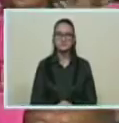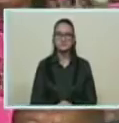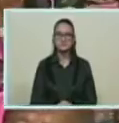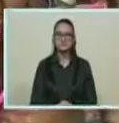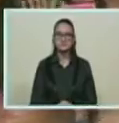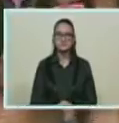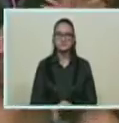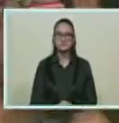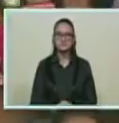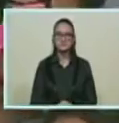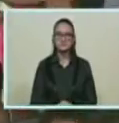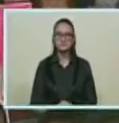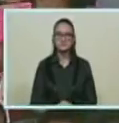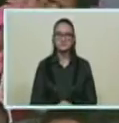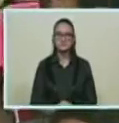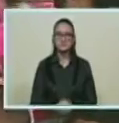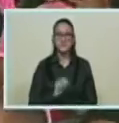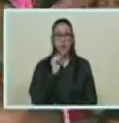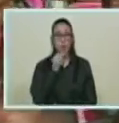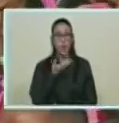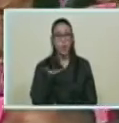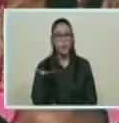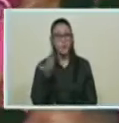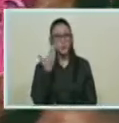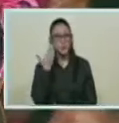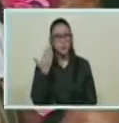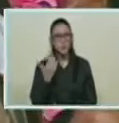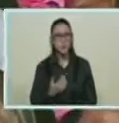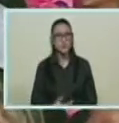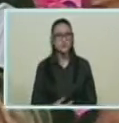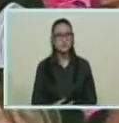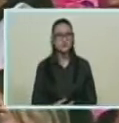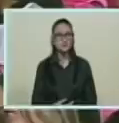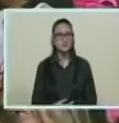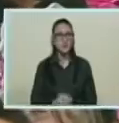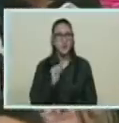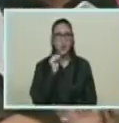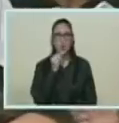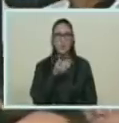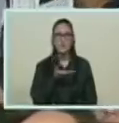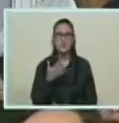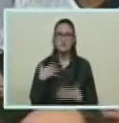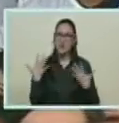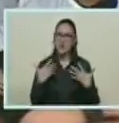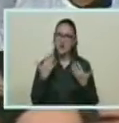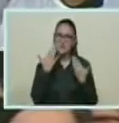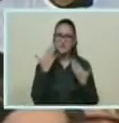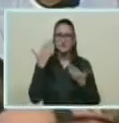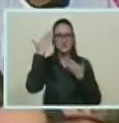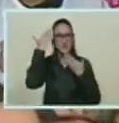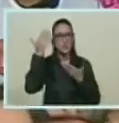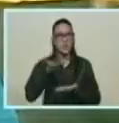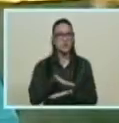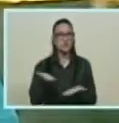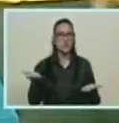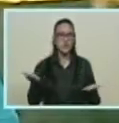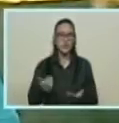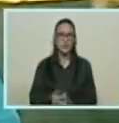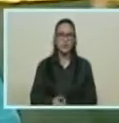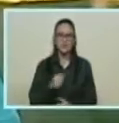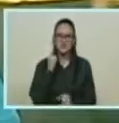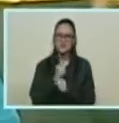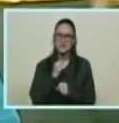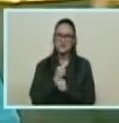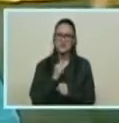Jovencito, vale. Son unos chamitos, pues. ¿Verdad, jovencito? Me alegra mucho verlos y saludarlos. Y saber que